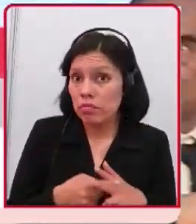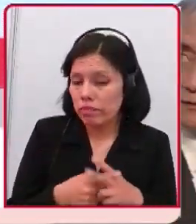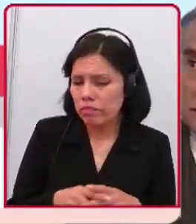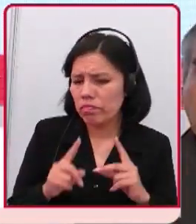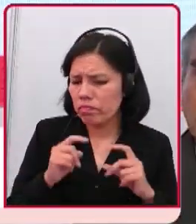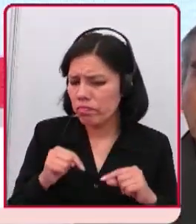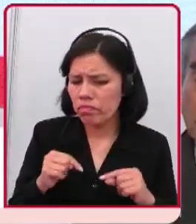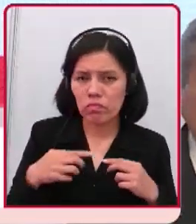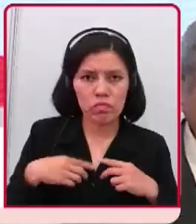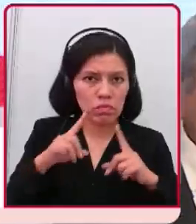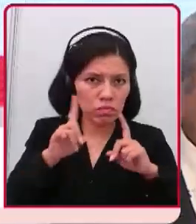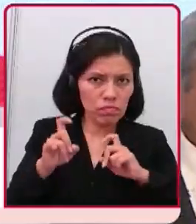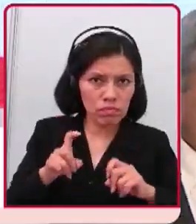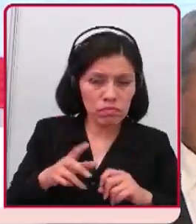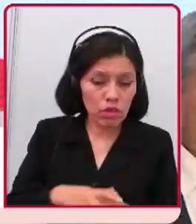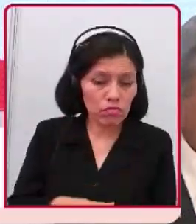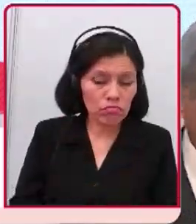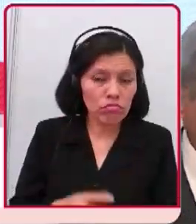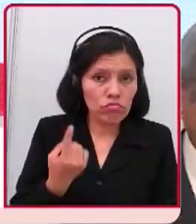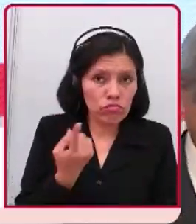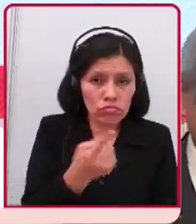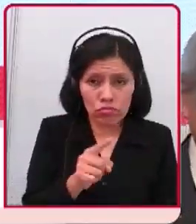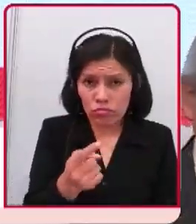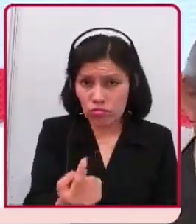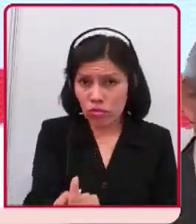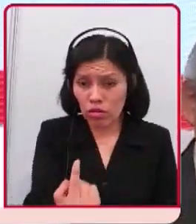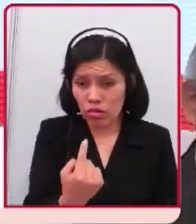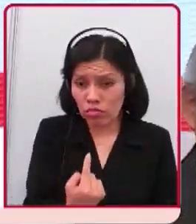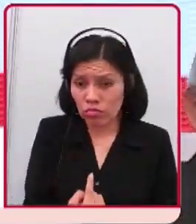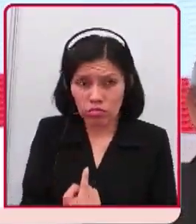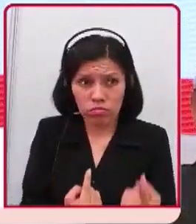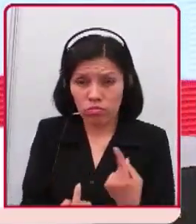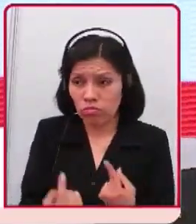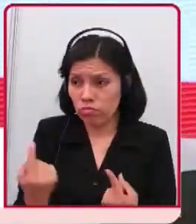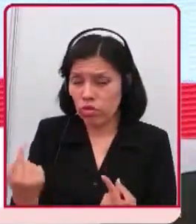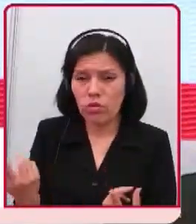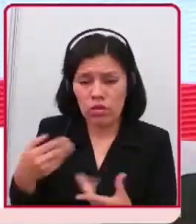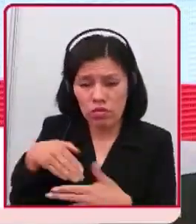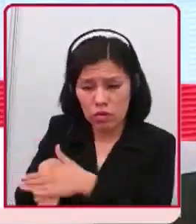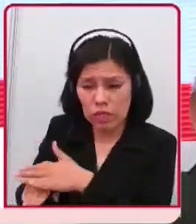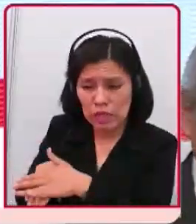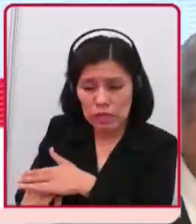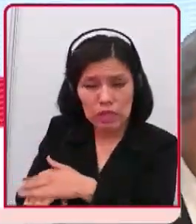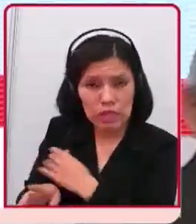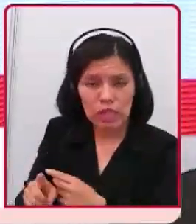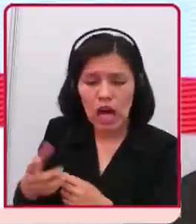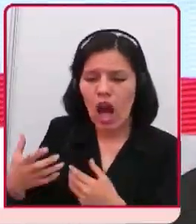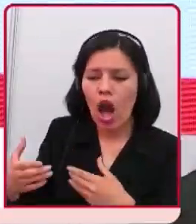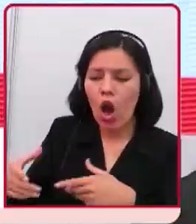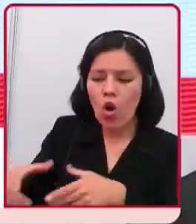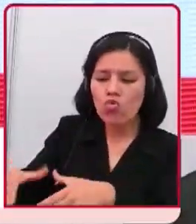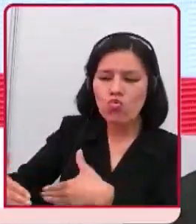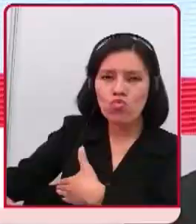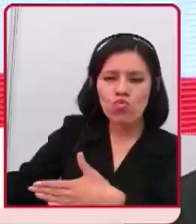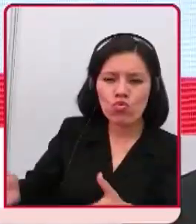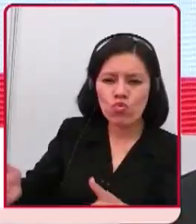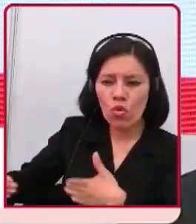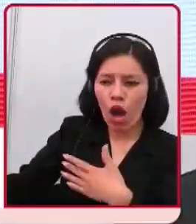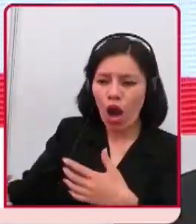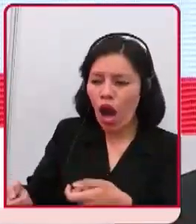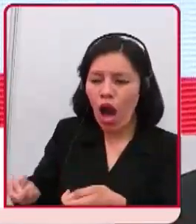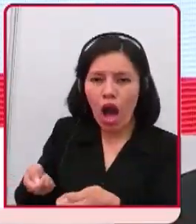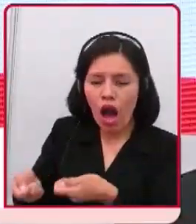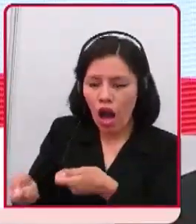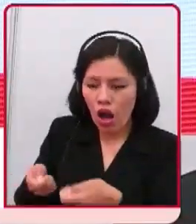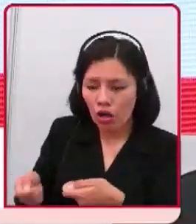una pregunta. Cada vez que ustedes ingresan al cuarto de control de una planta concentradora, entiendo que encuentran al